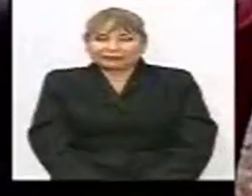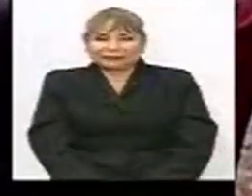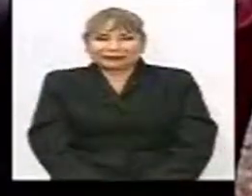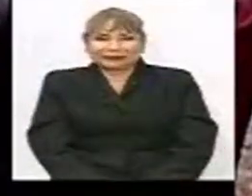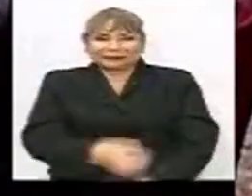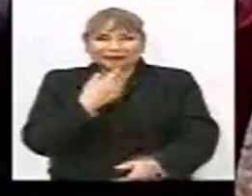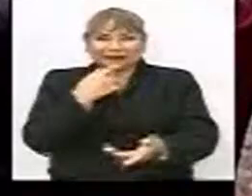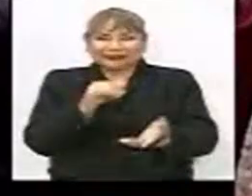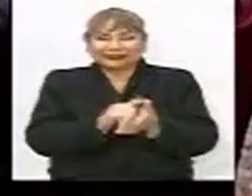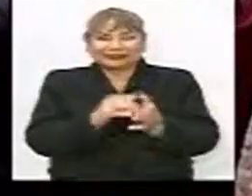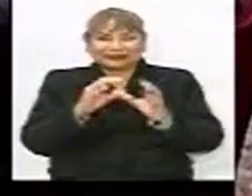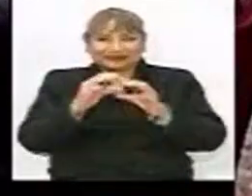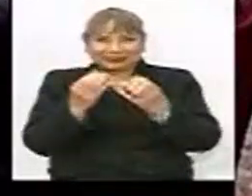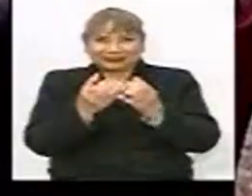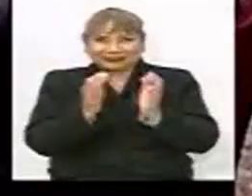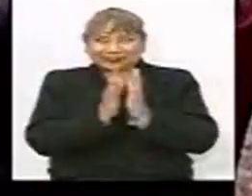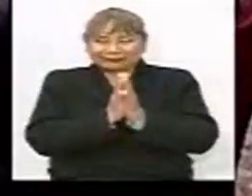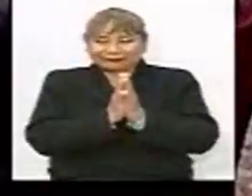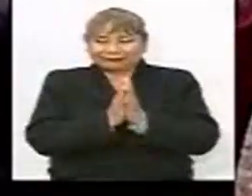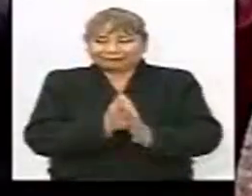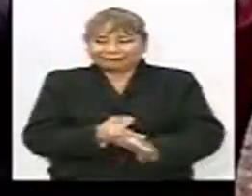Señores congresistas, por favor.